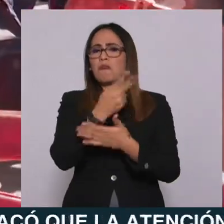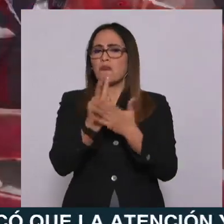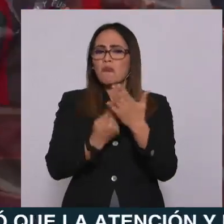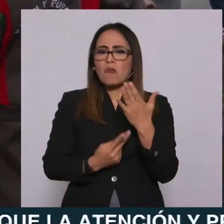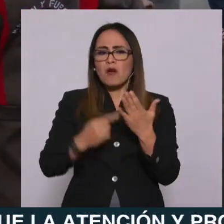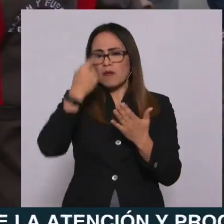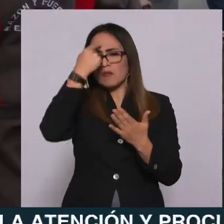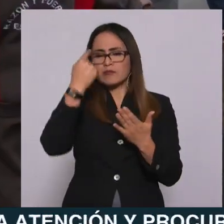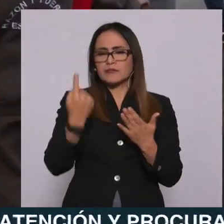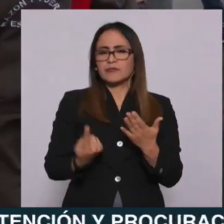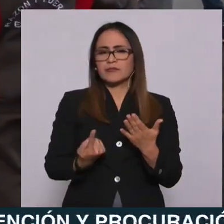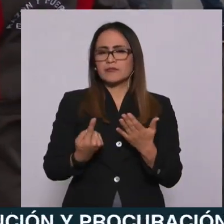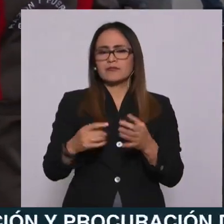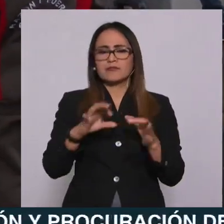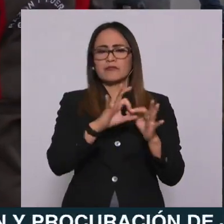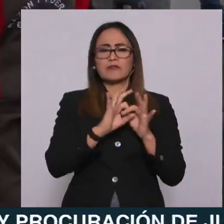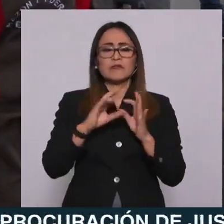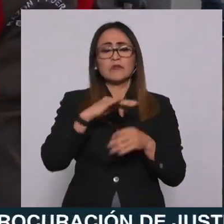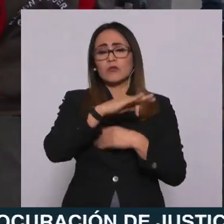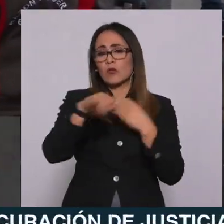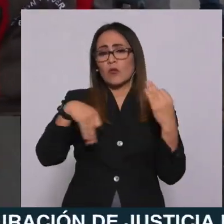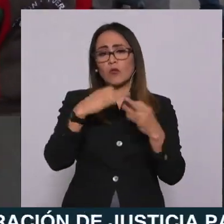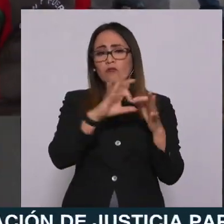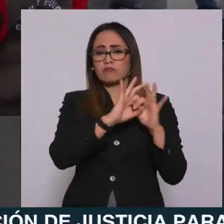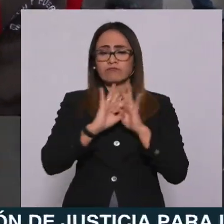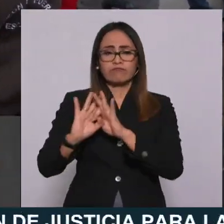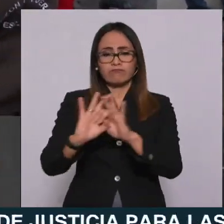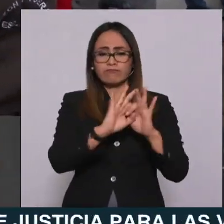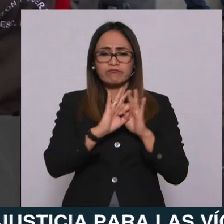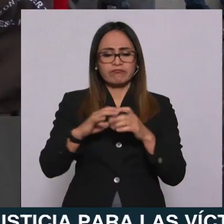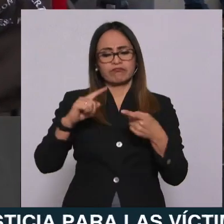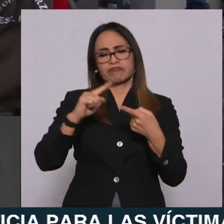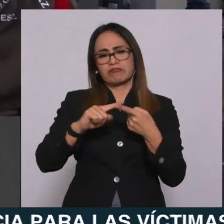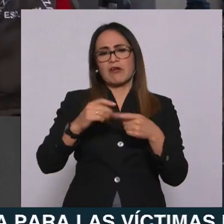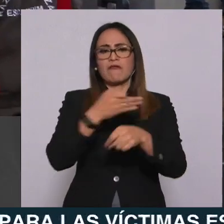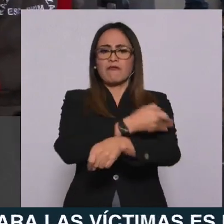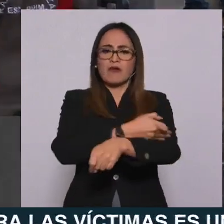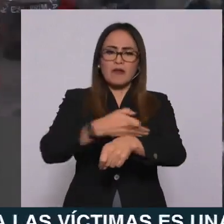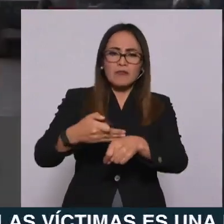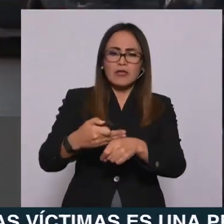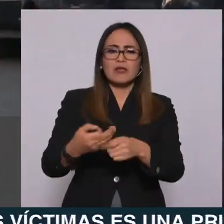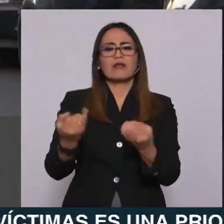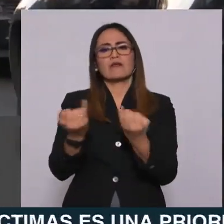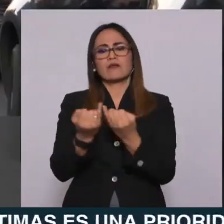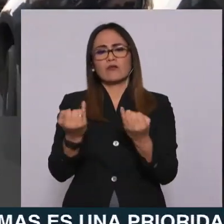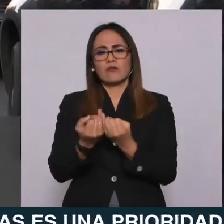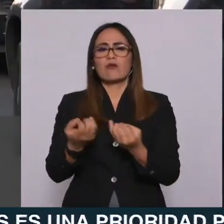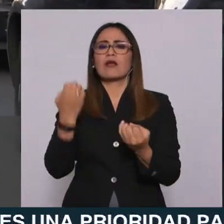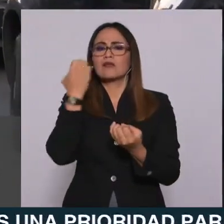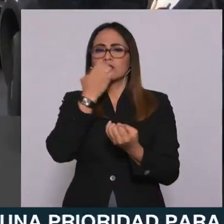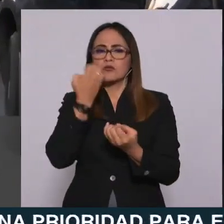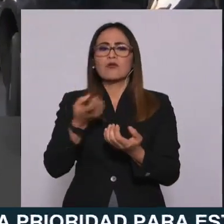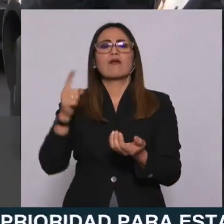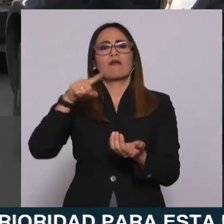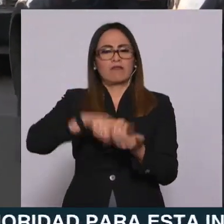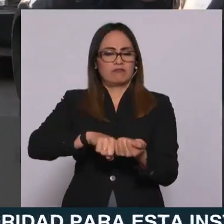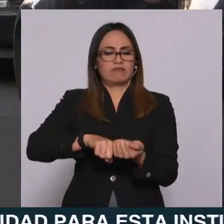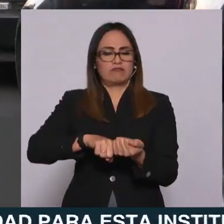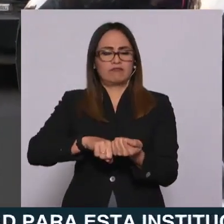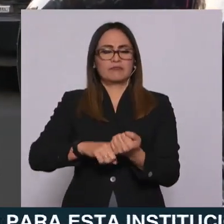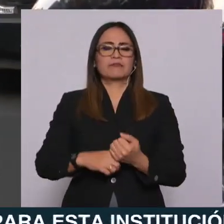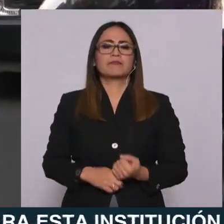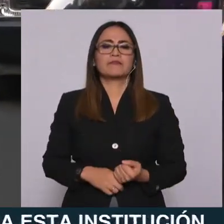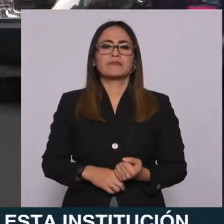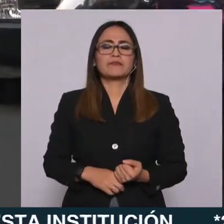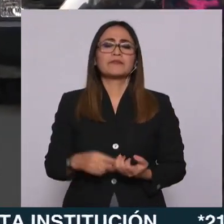el trabajo coordinado desde la familia y luego el espacio escolar. Yo creo que finalmente nuestra